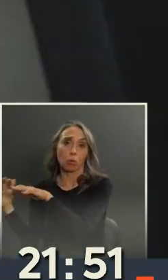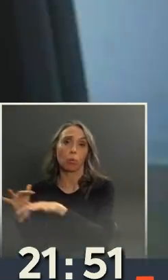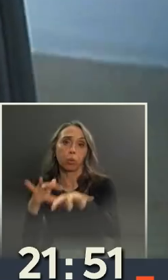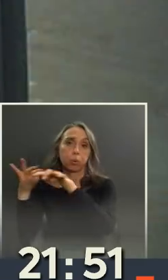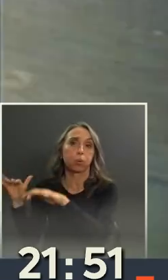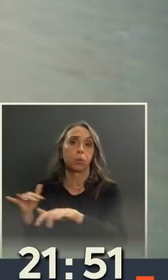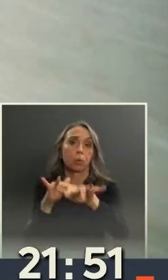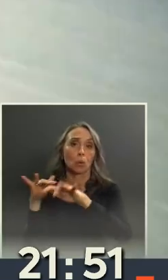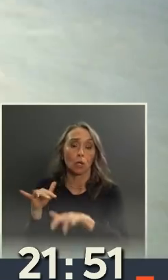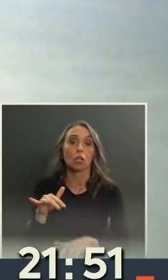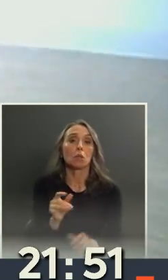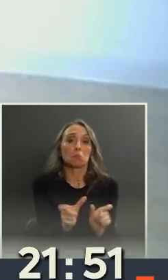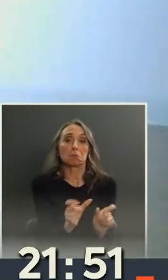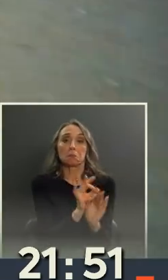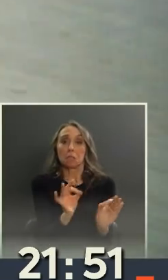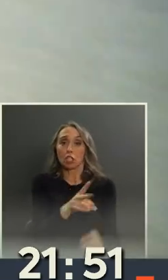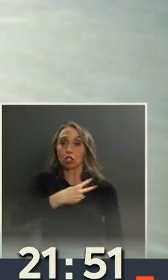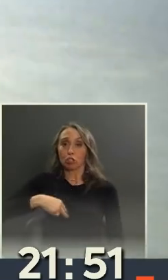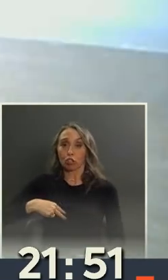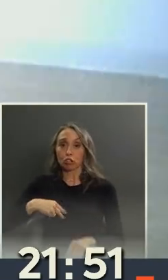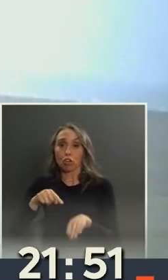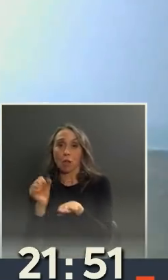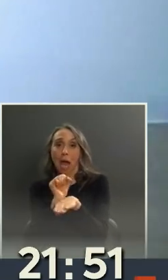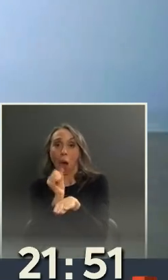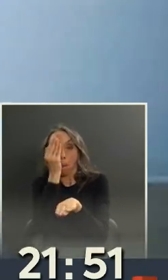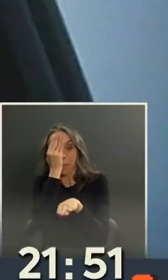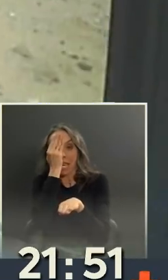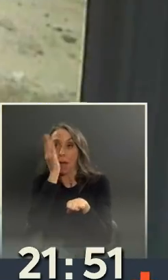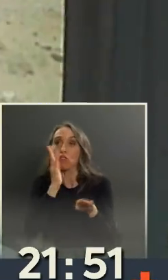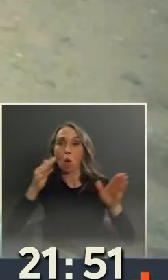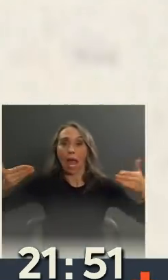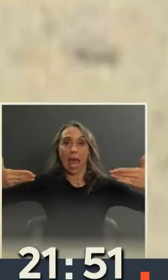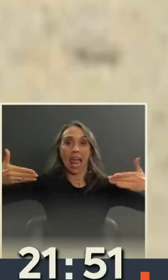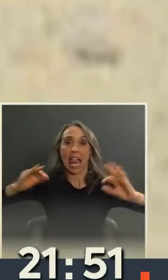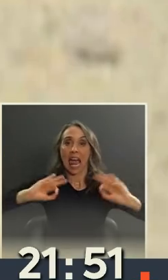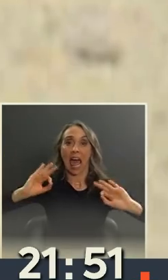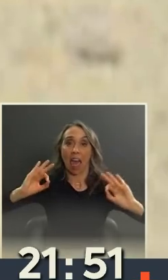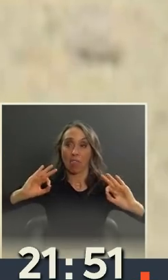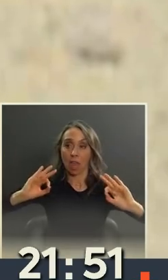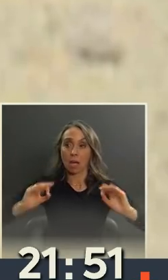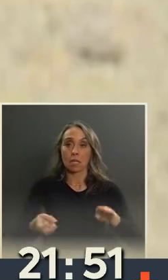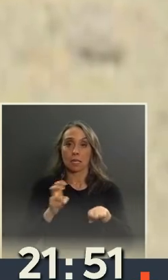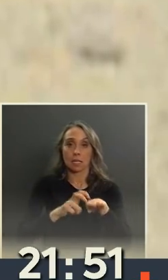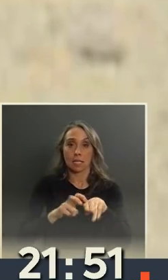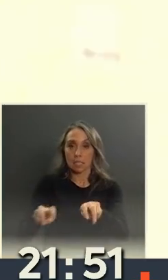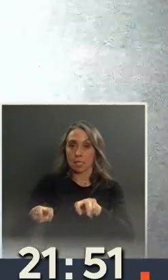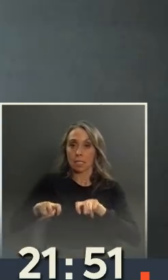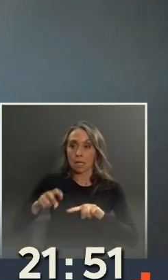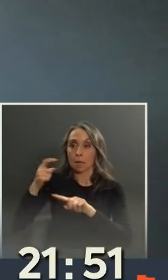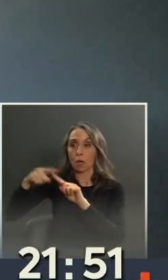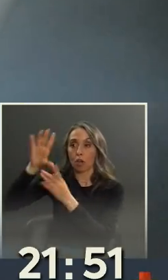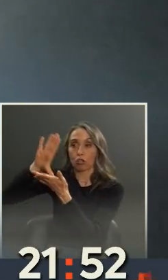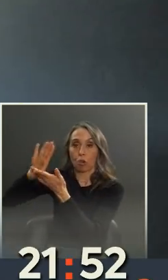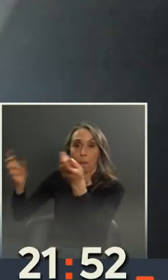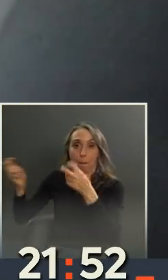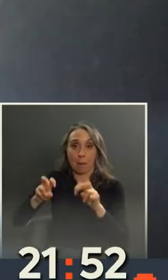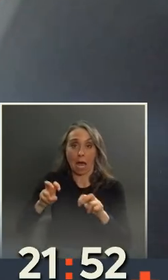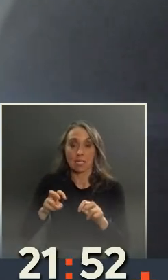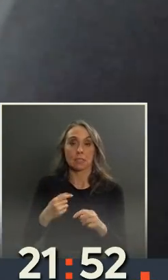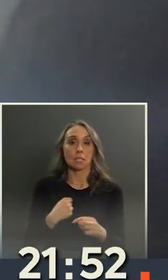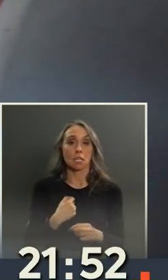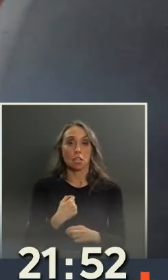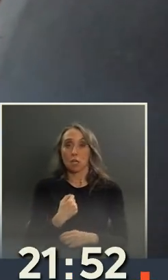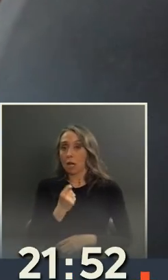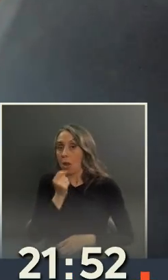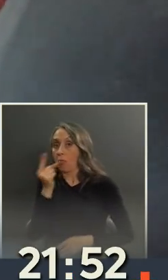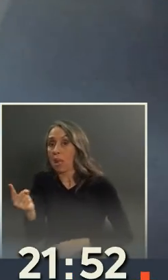Nosotros, en este auto pirata que no tiene ni espejos laterales, vamos con otros inmigrantes que tampoco se autodenunciaron